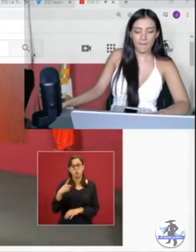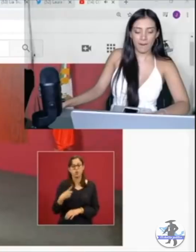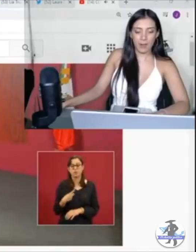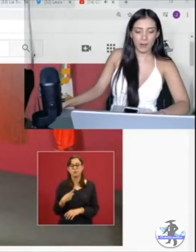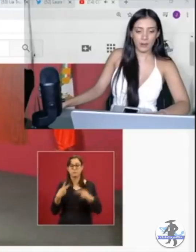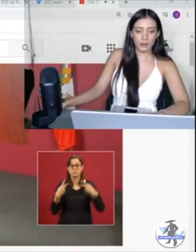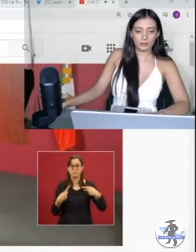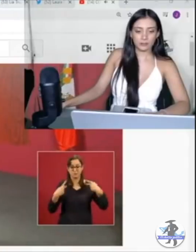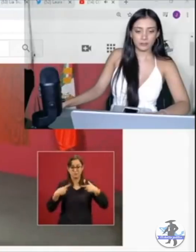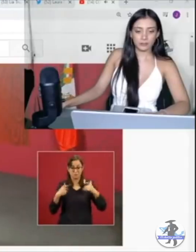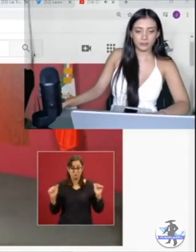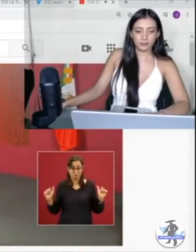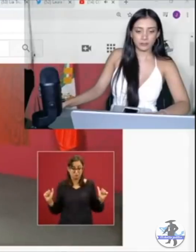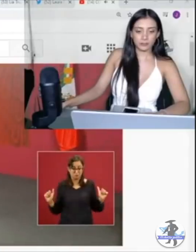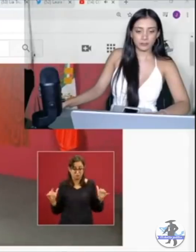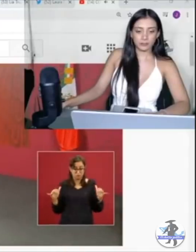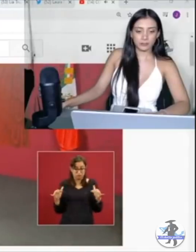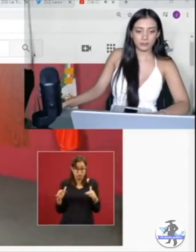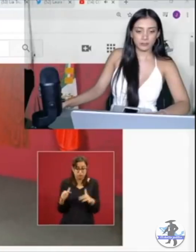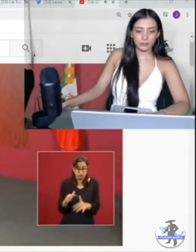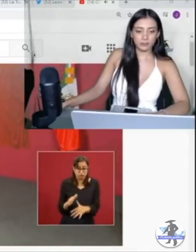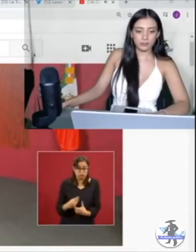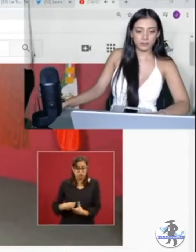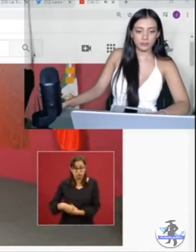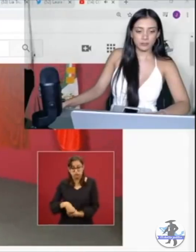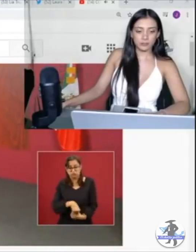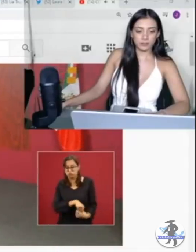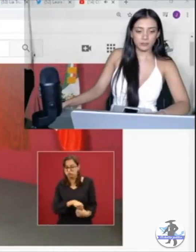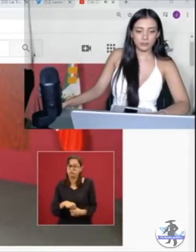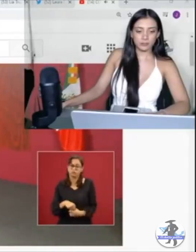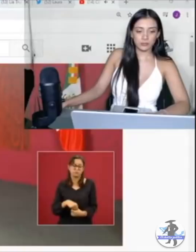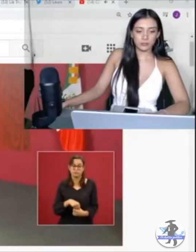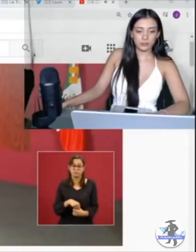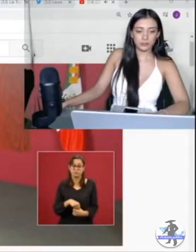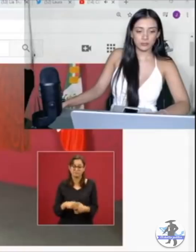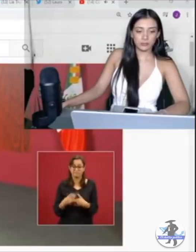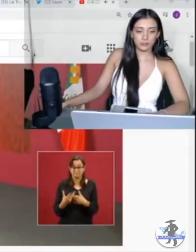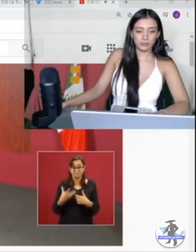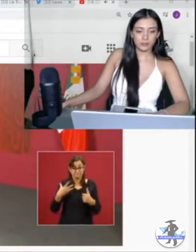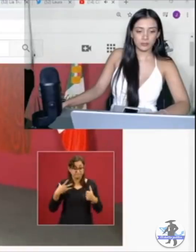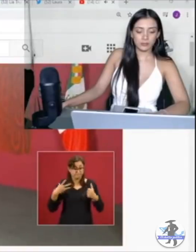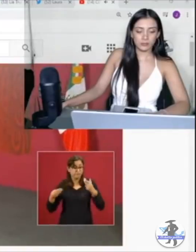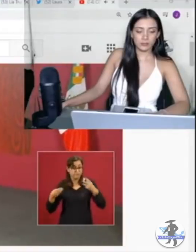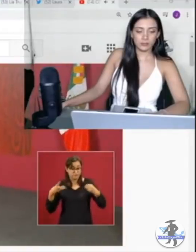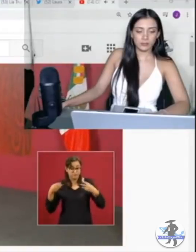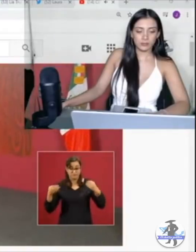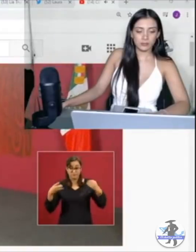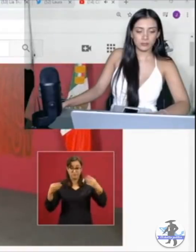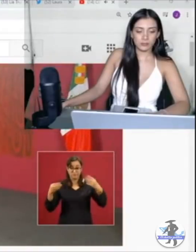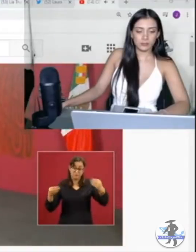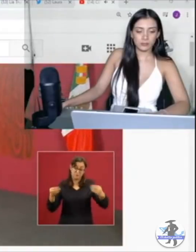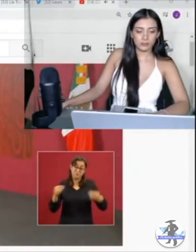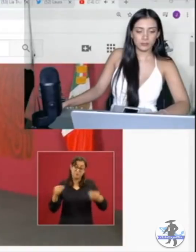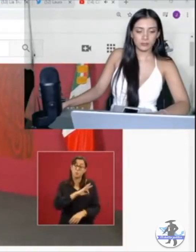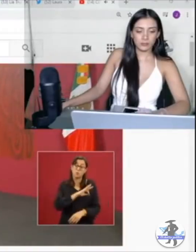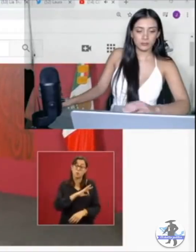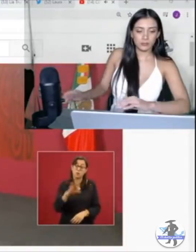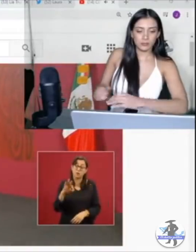reuniones mayores, que no se aglutinen por el contagio,